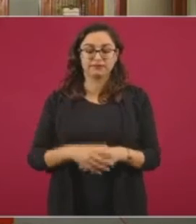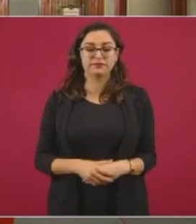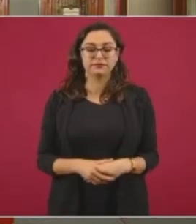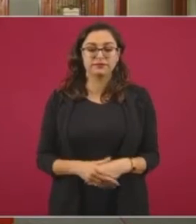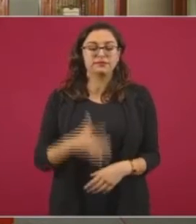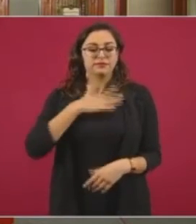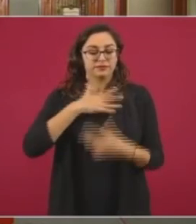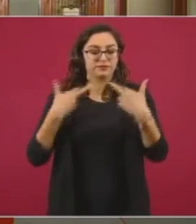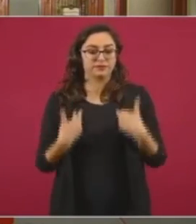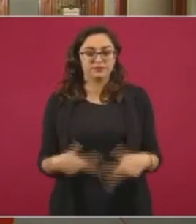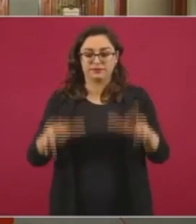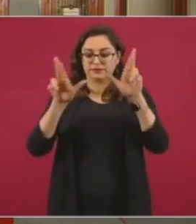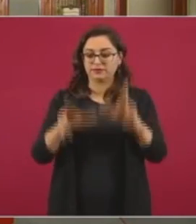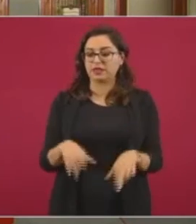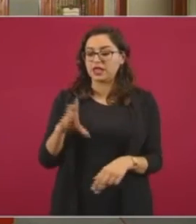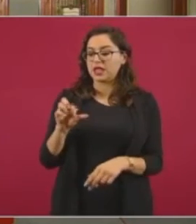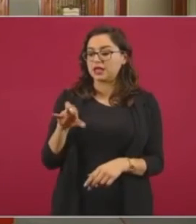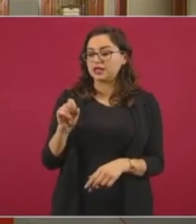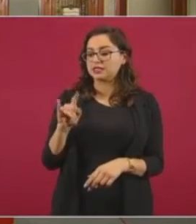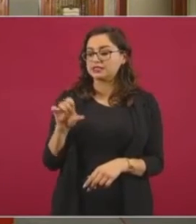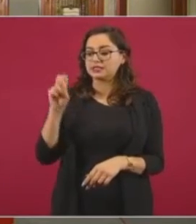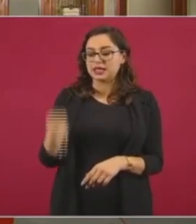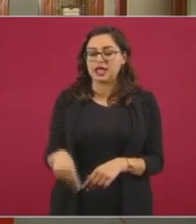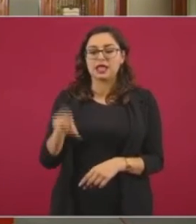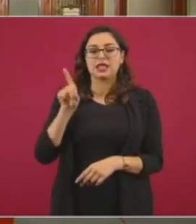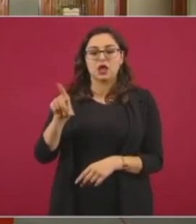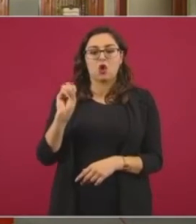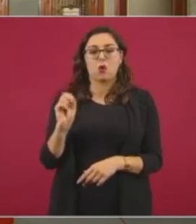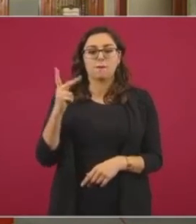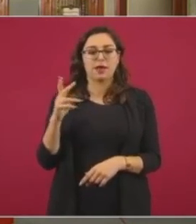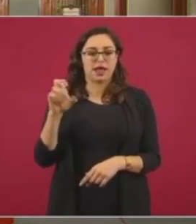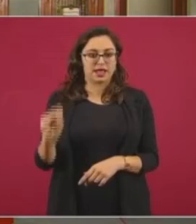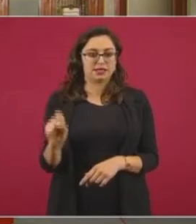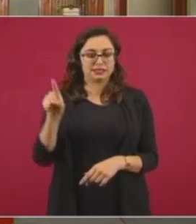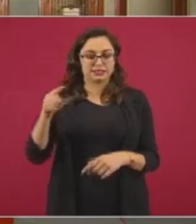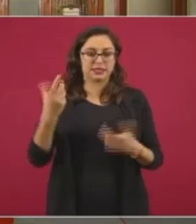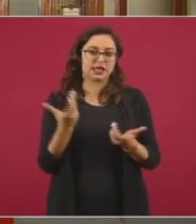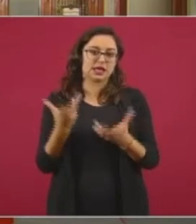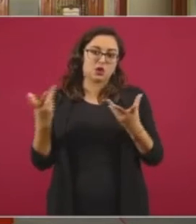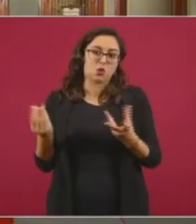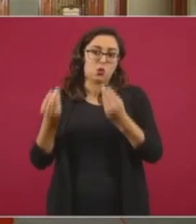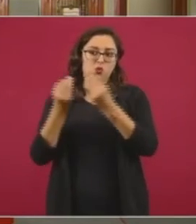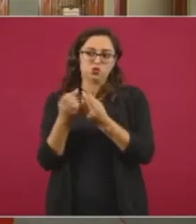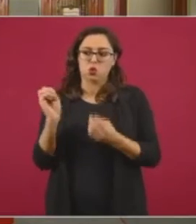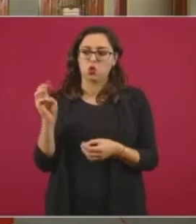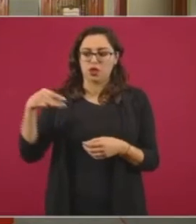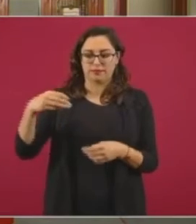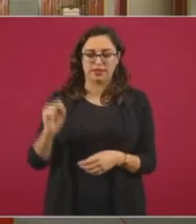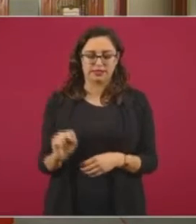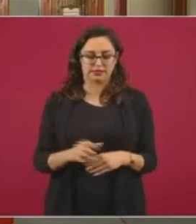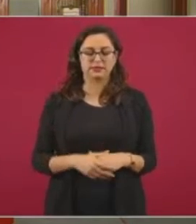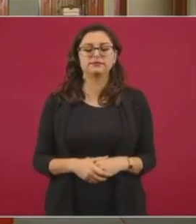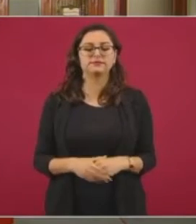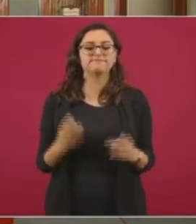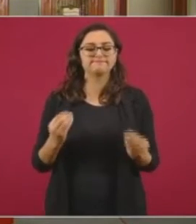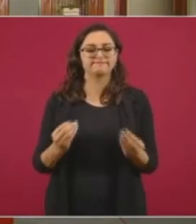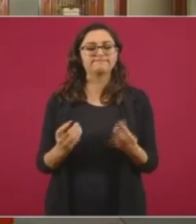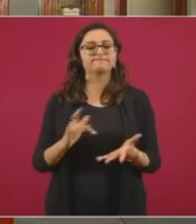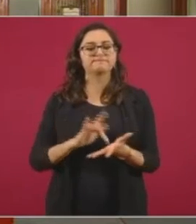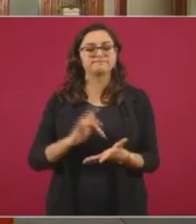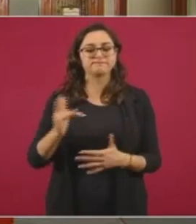señor Cristian Morales, representante de la Organización Panamericana de la Salud, Organización Mundial de la Salud de México. Muchísimas